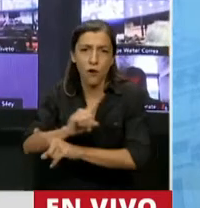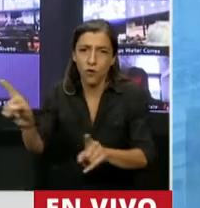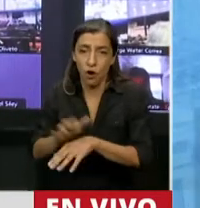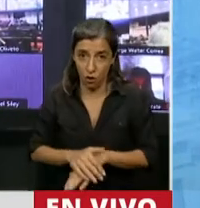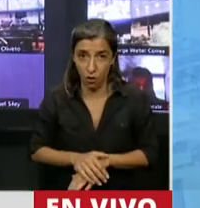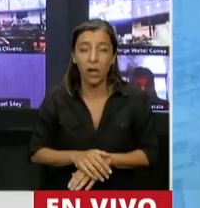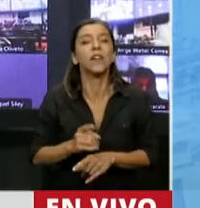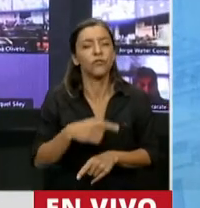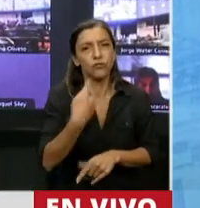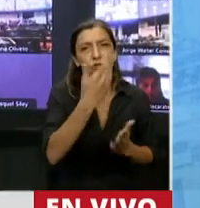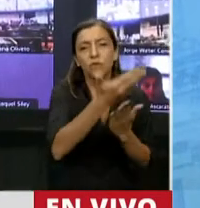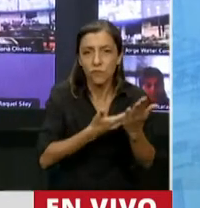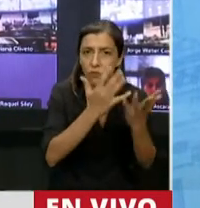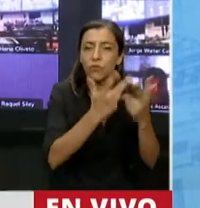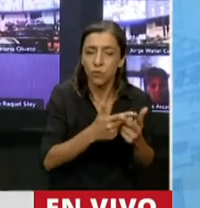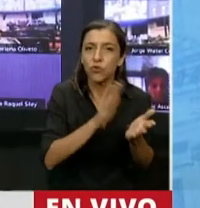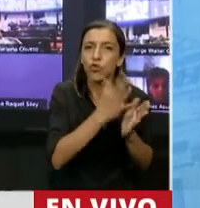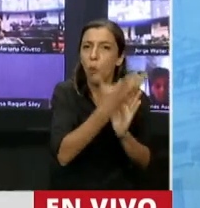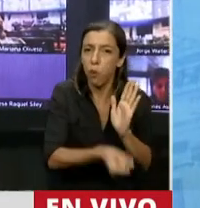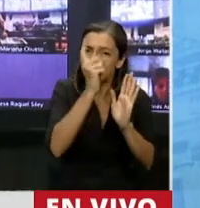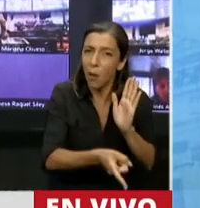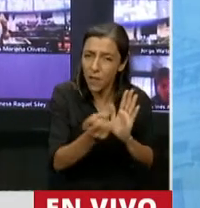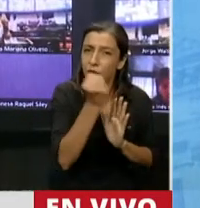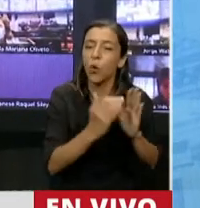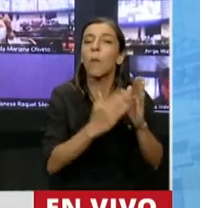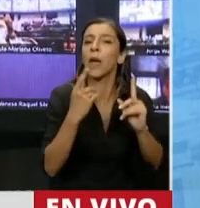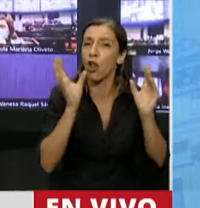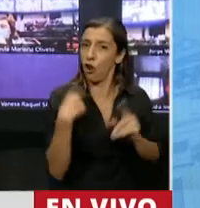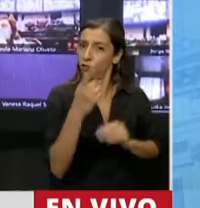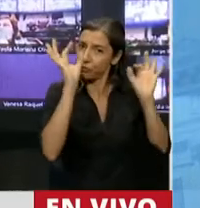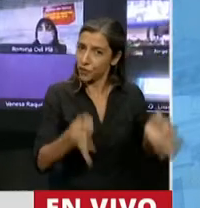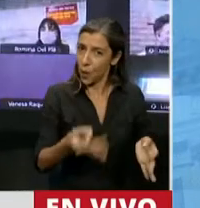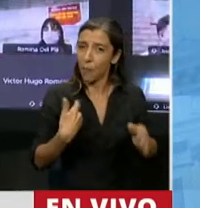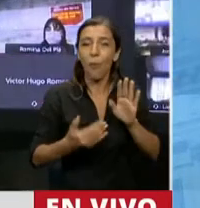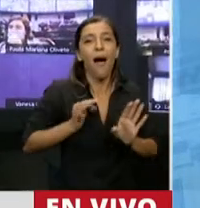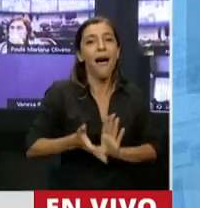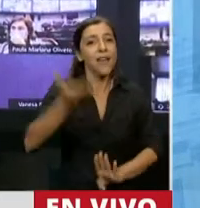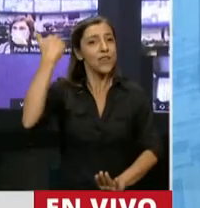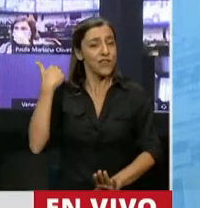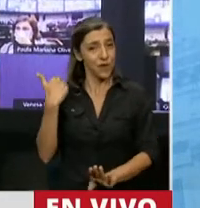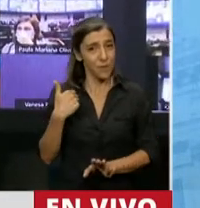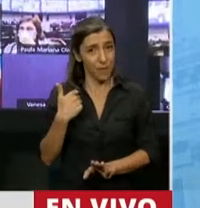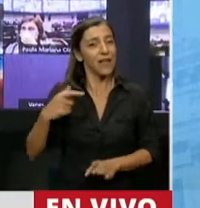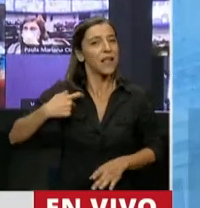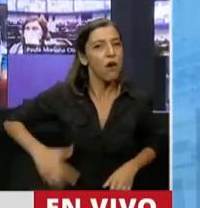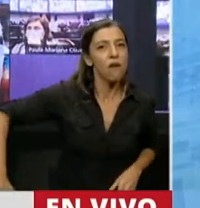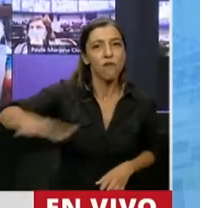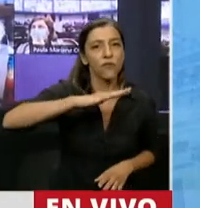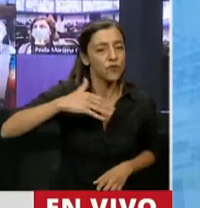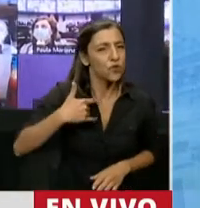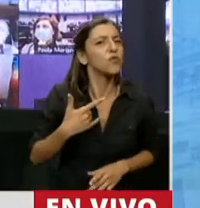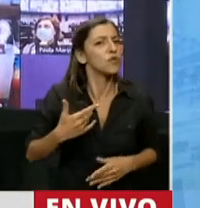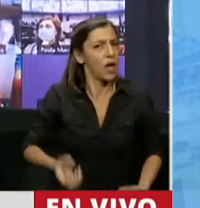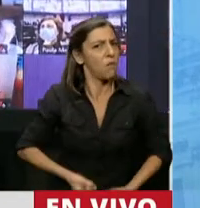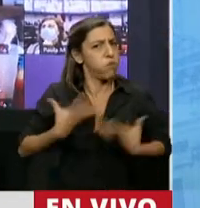fundamentalmente en las urnas el año pasado el pueblo argentino se expresó teniendo como nunca en cuenta este